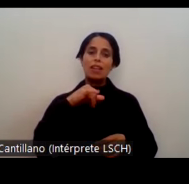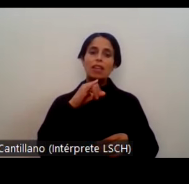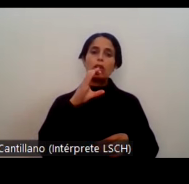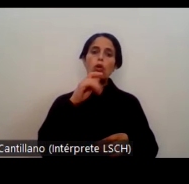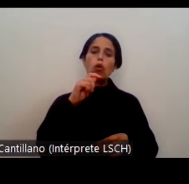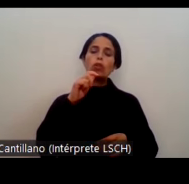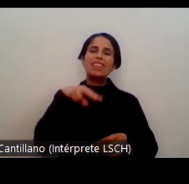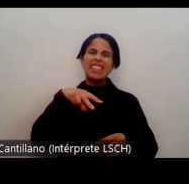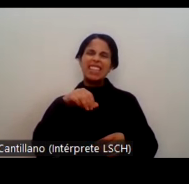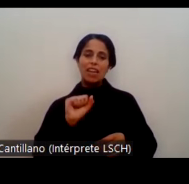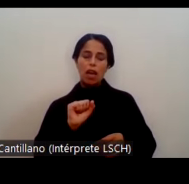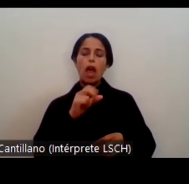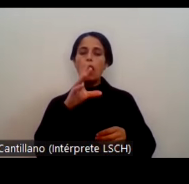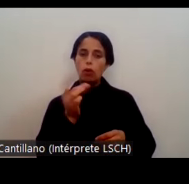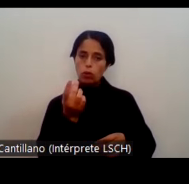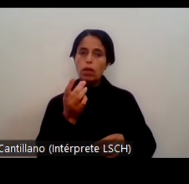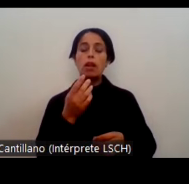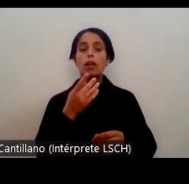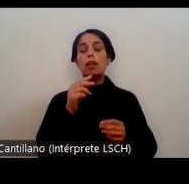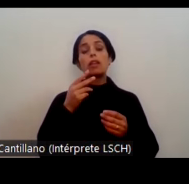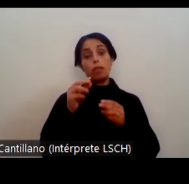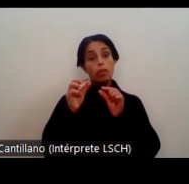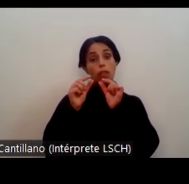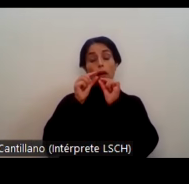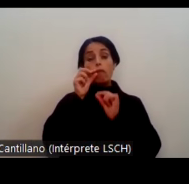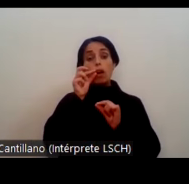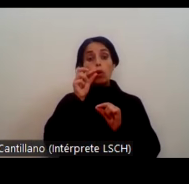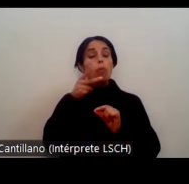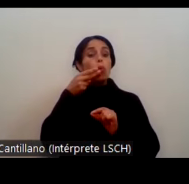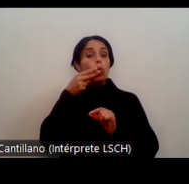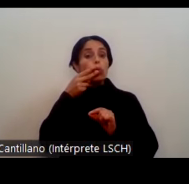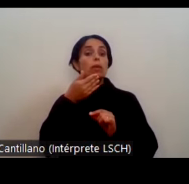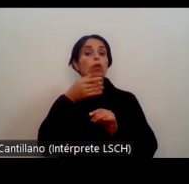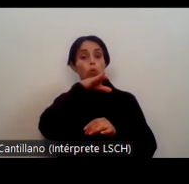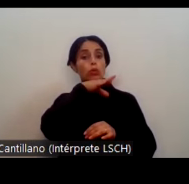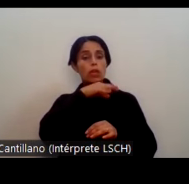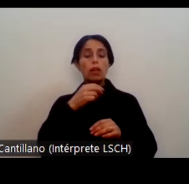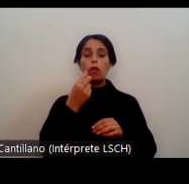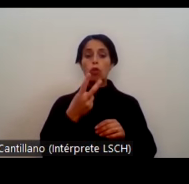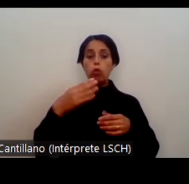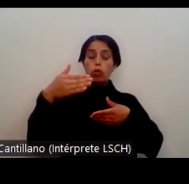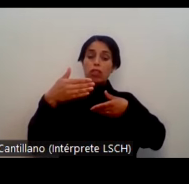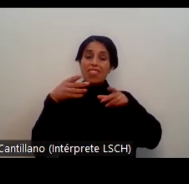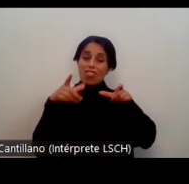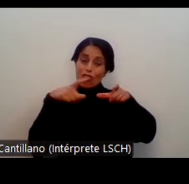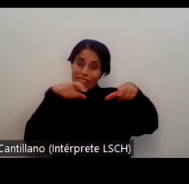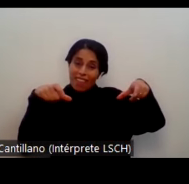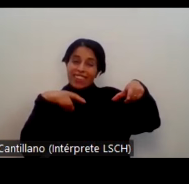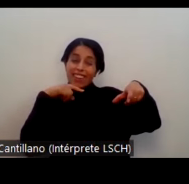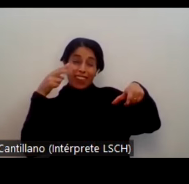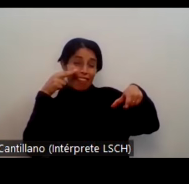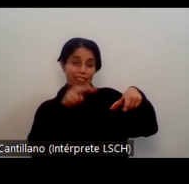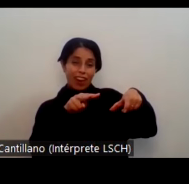de que el tabaco también era usado. Ahí tenemos dos tabletas lisas, hay decoradas,